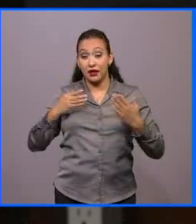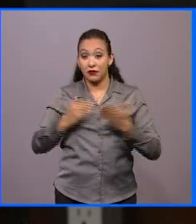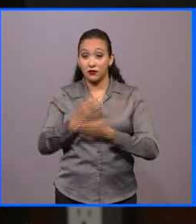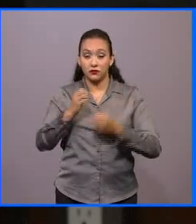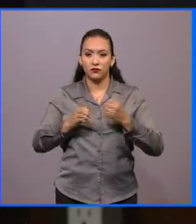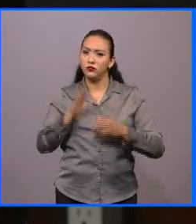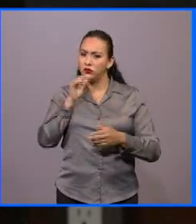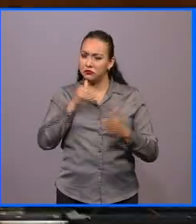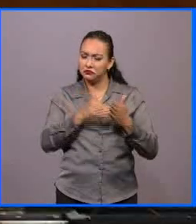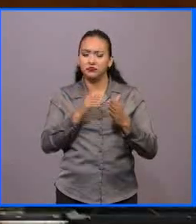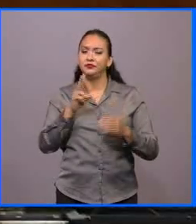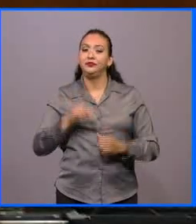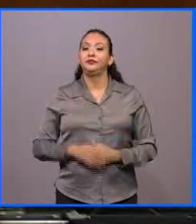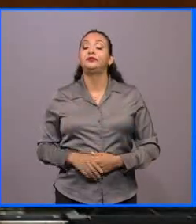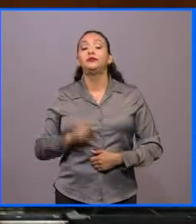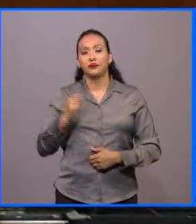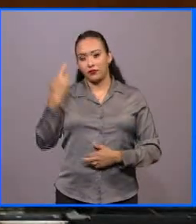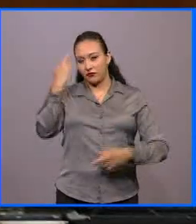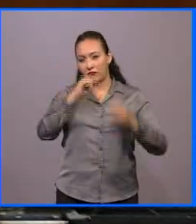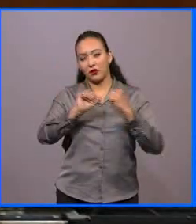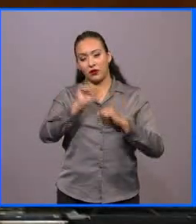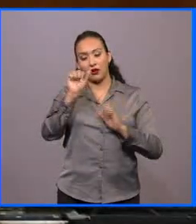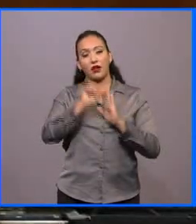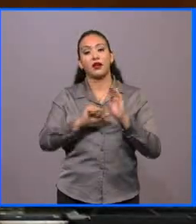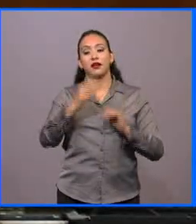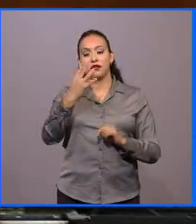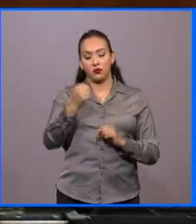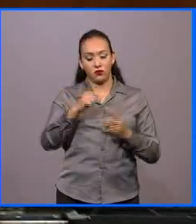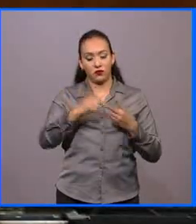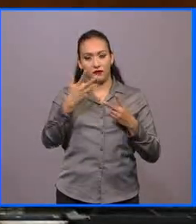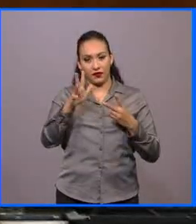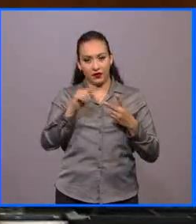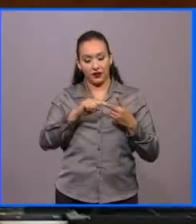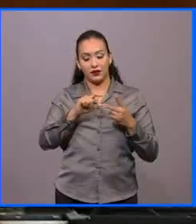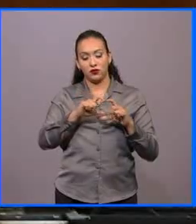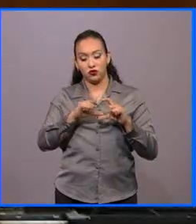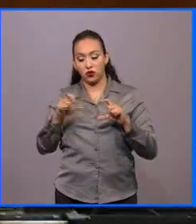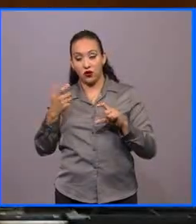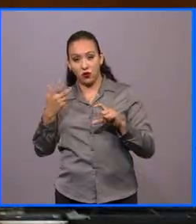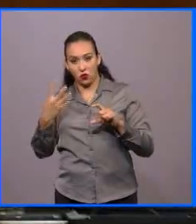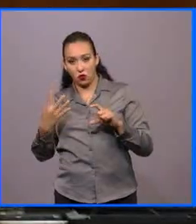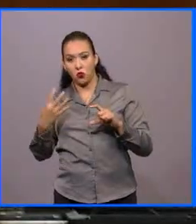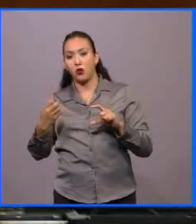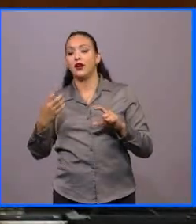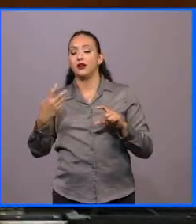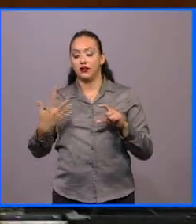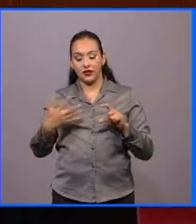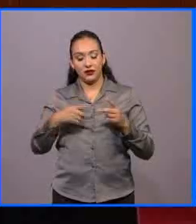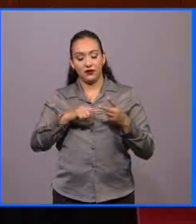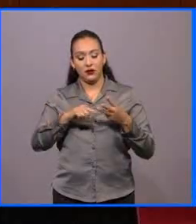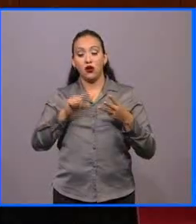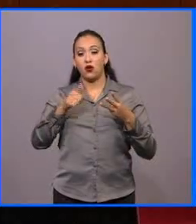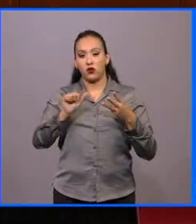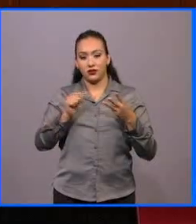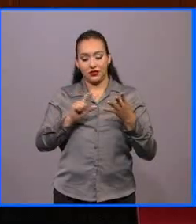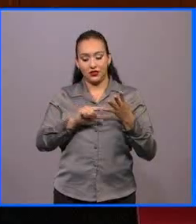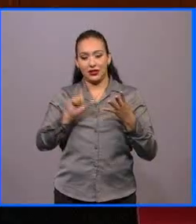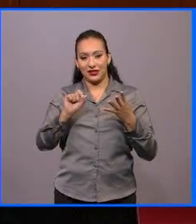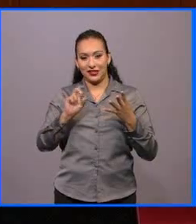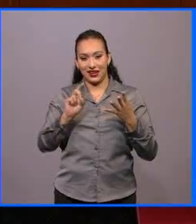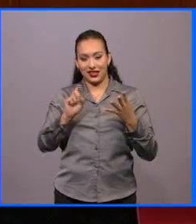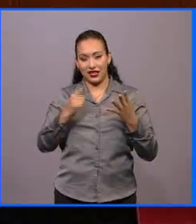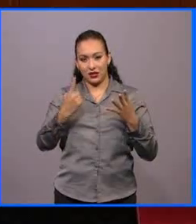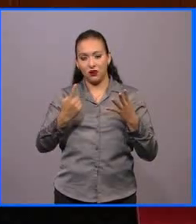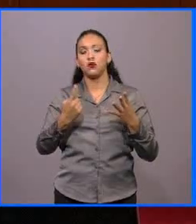justicia. También declaró la validez de los artículos 9, 10, párrafo segundo y cuarto, 11 y 31 de la Ley para